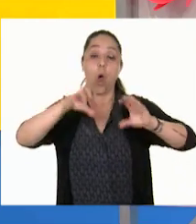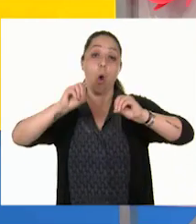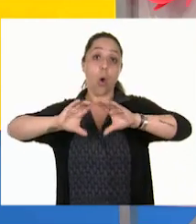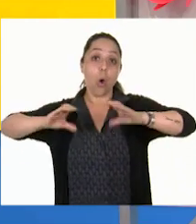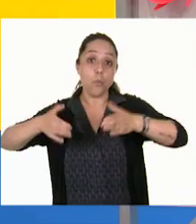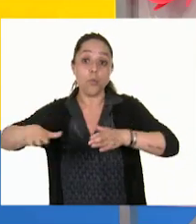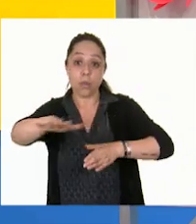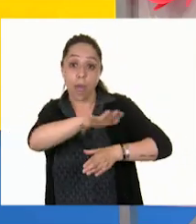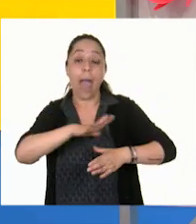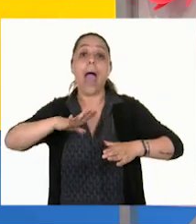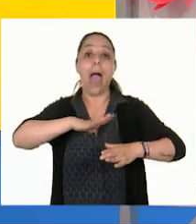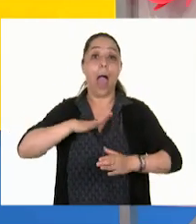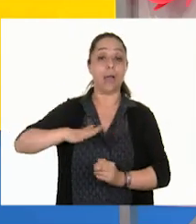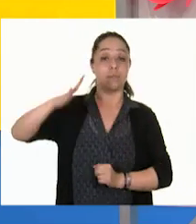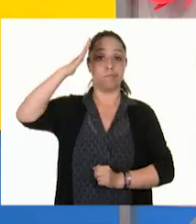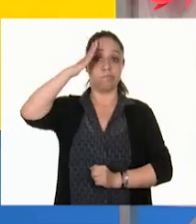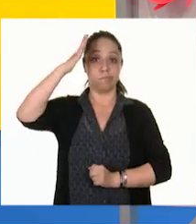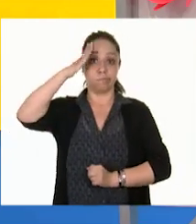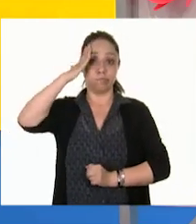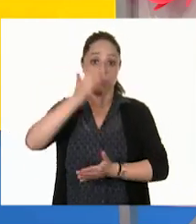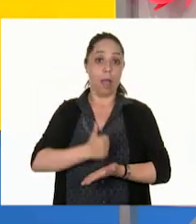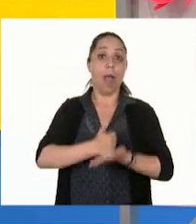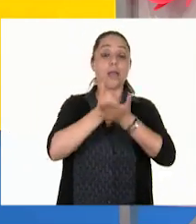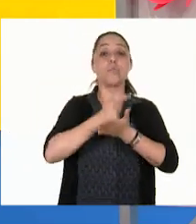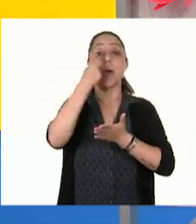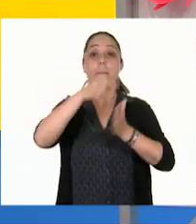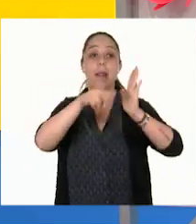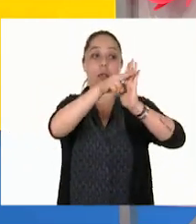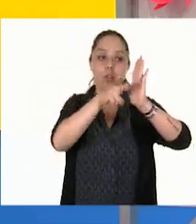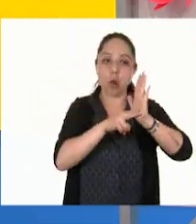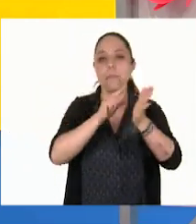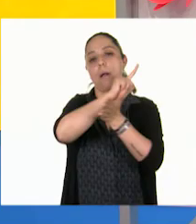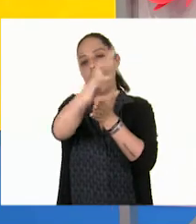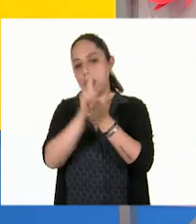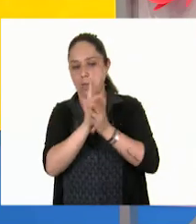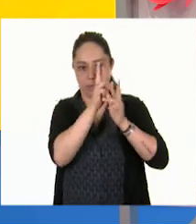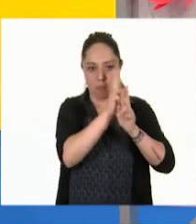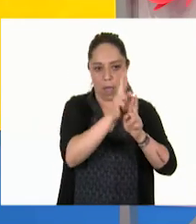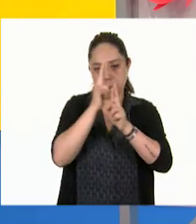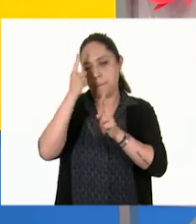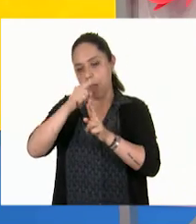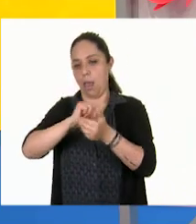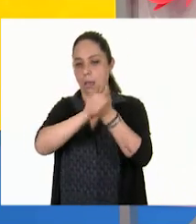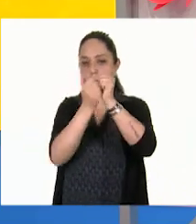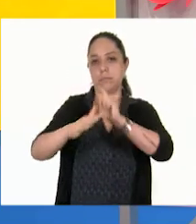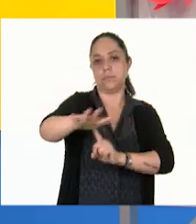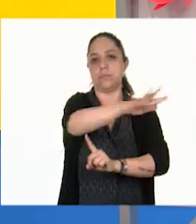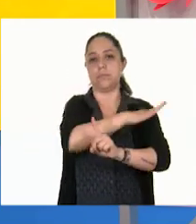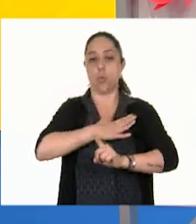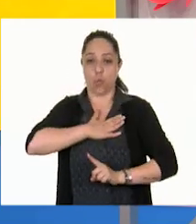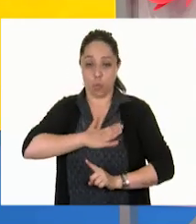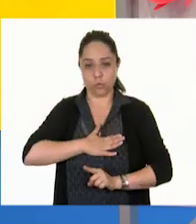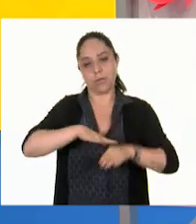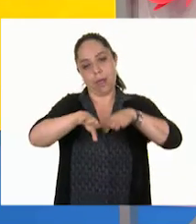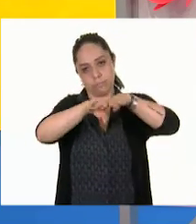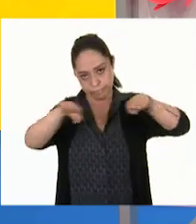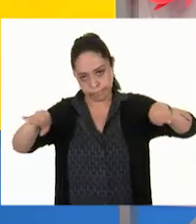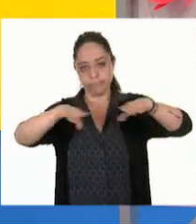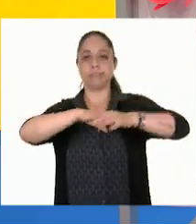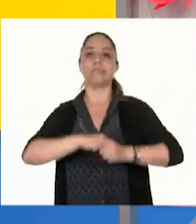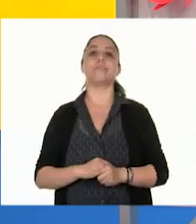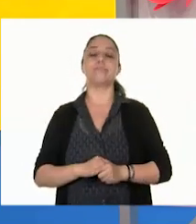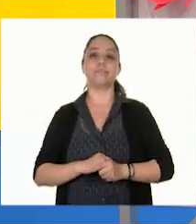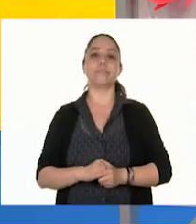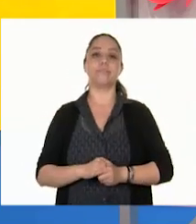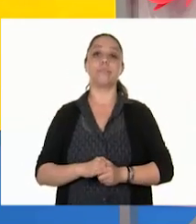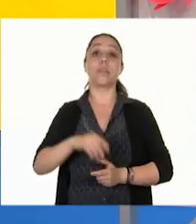autoridades que ayudan a que las normas y leyes se respeten para así lograr una sociedad más justa y equitativa. La